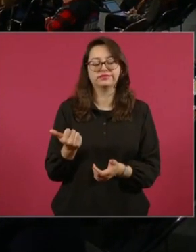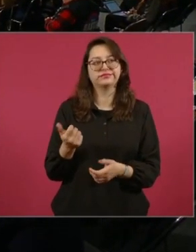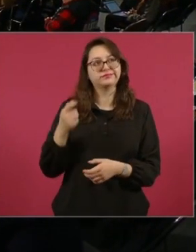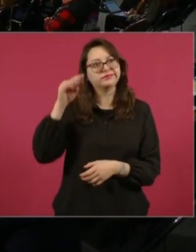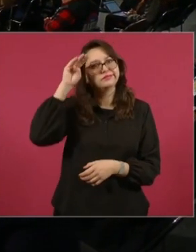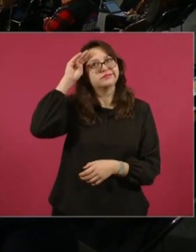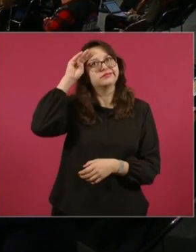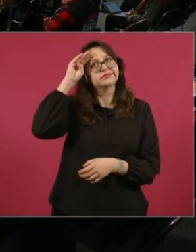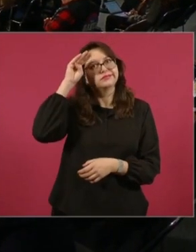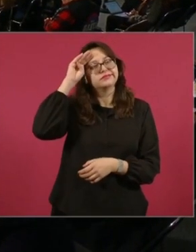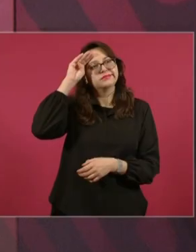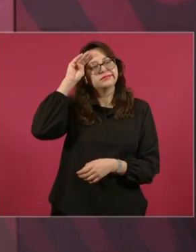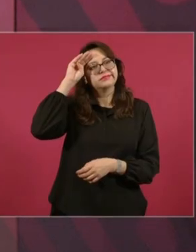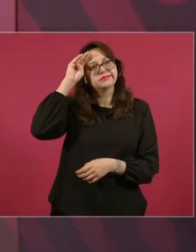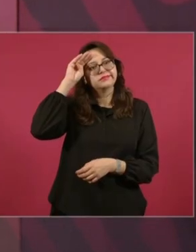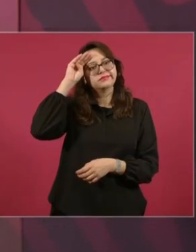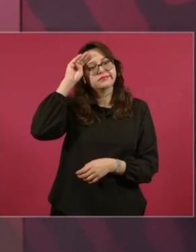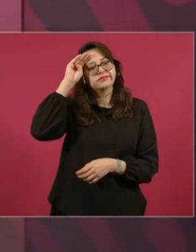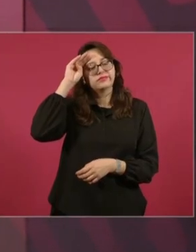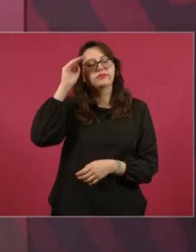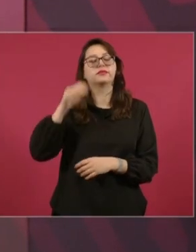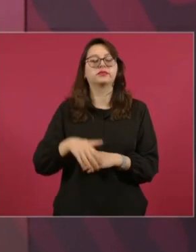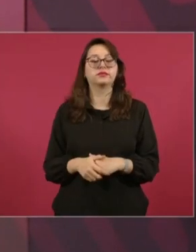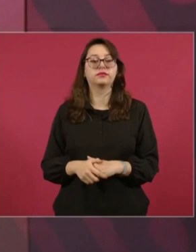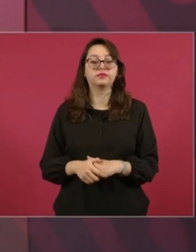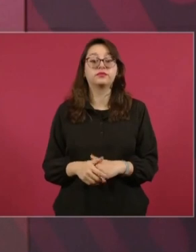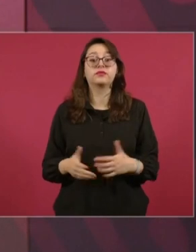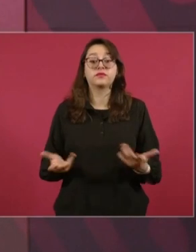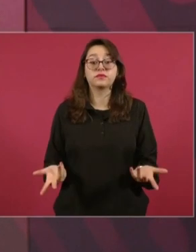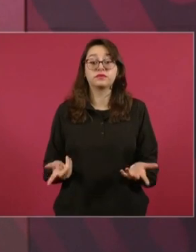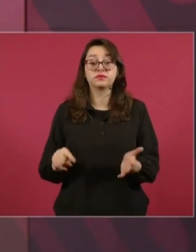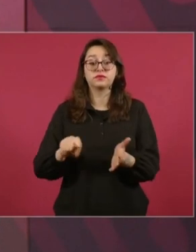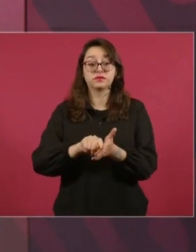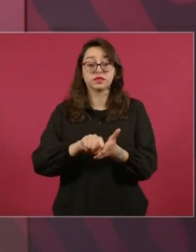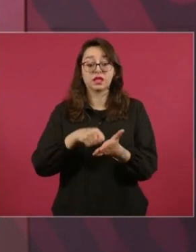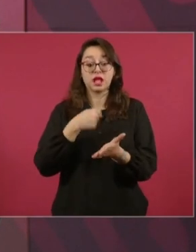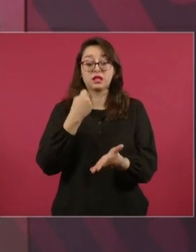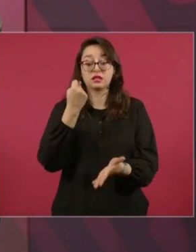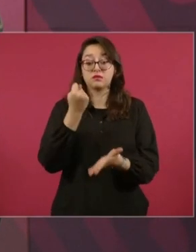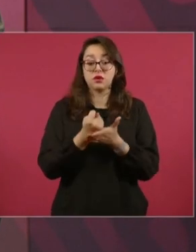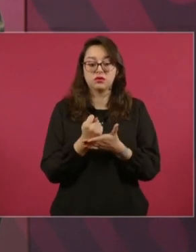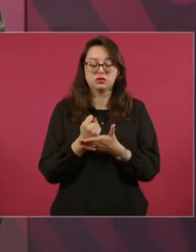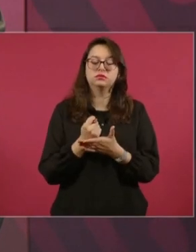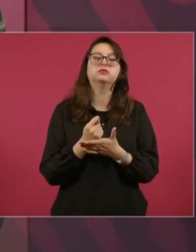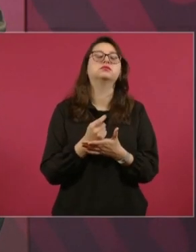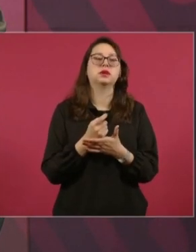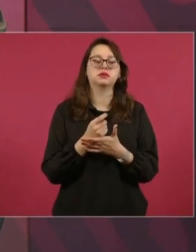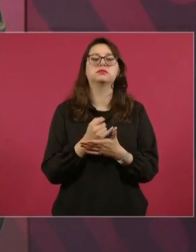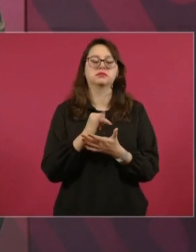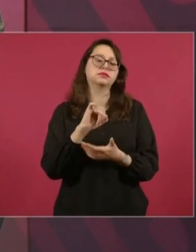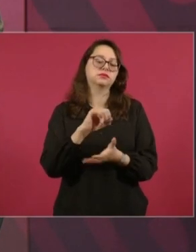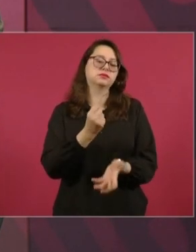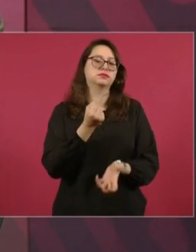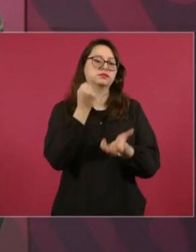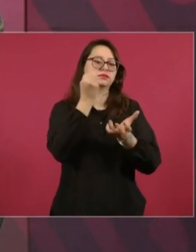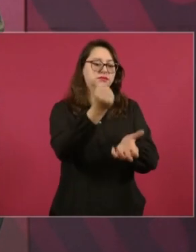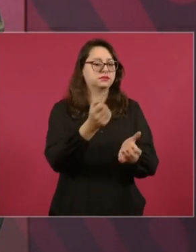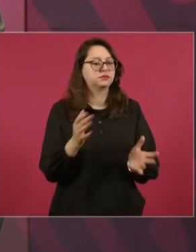Entonces, en el caso de Tamaulipas estamos haciendo eso.